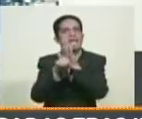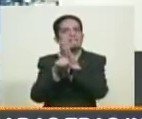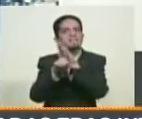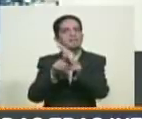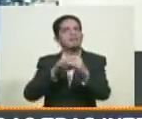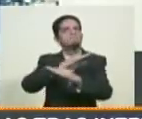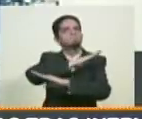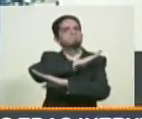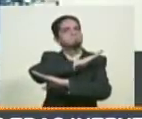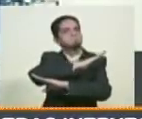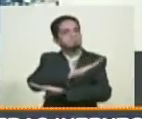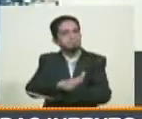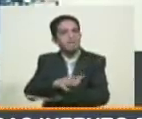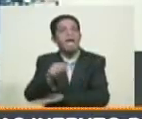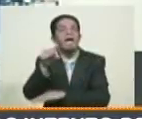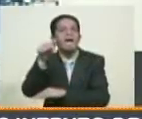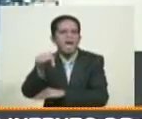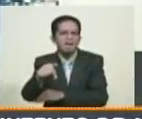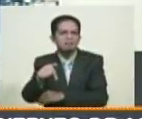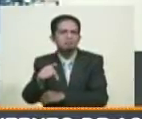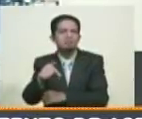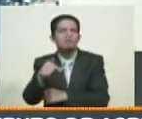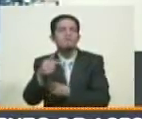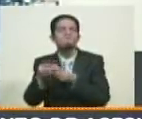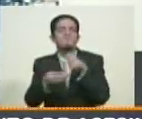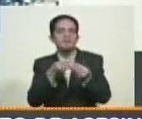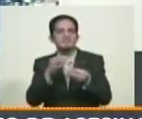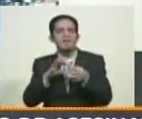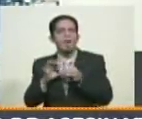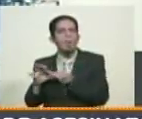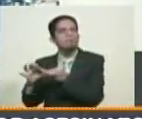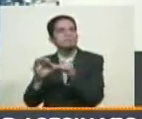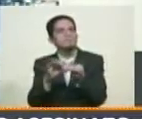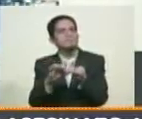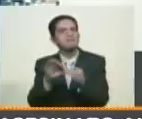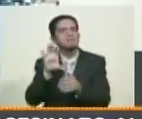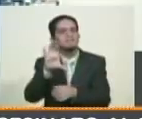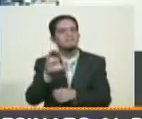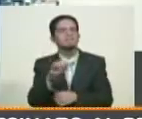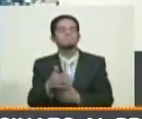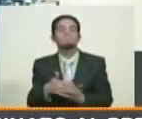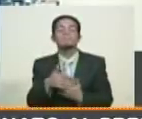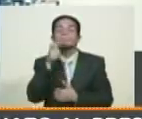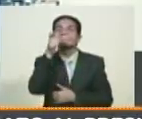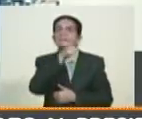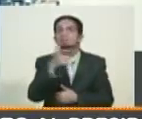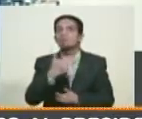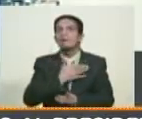porque efectivamente esto va a lograr la unidad nacional. Quienes buscaron amedrentar, tal vez,